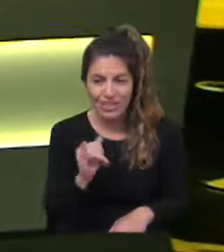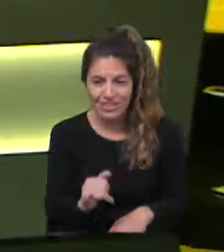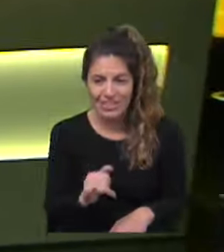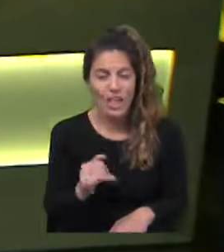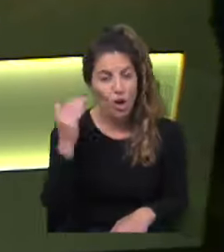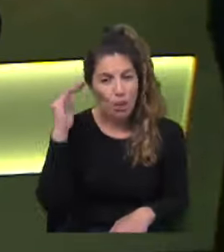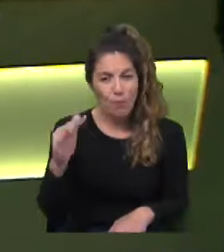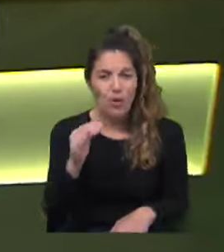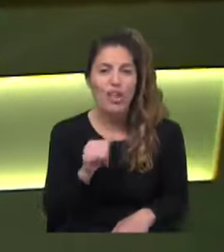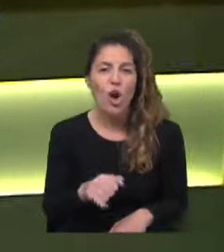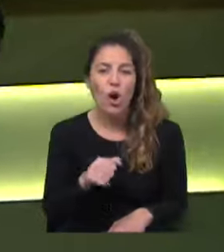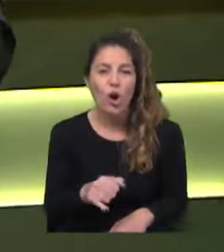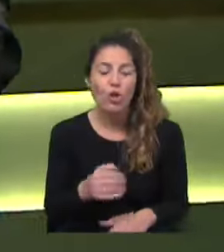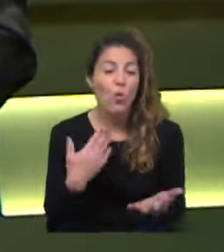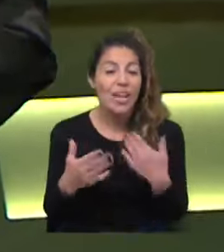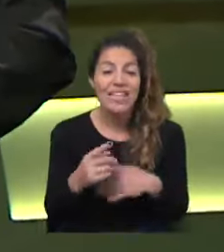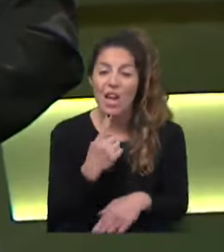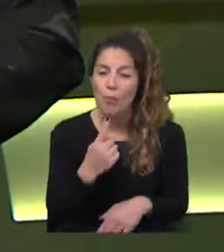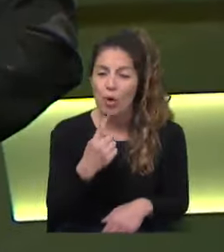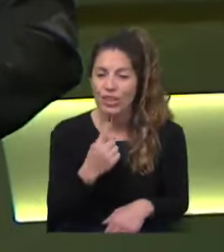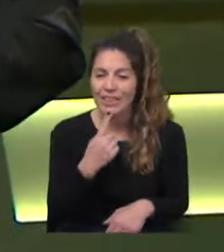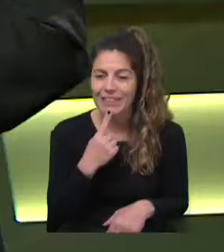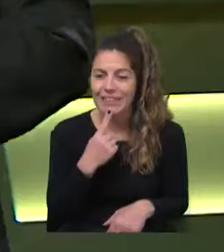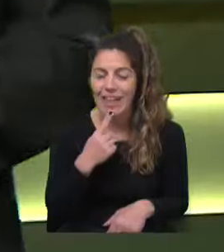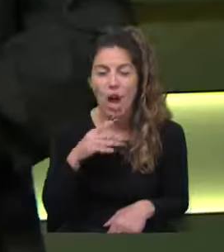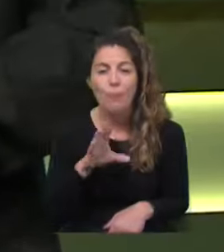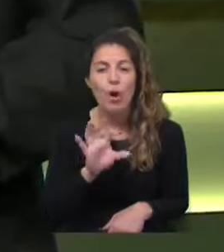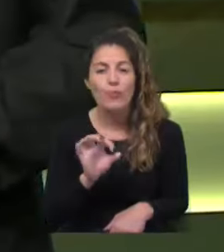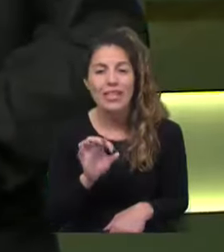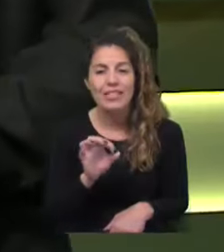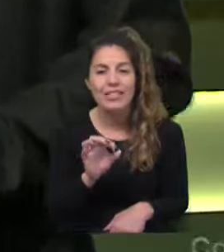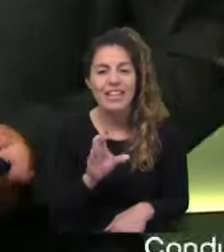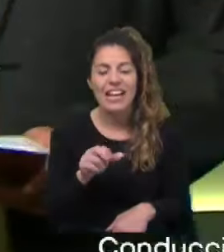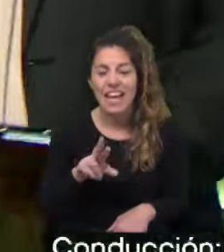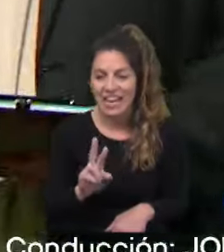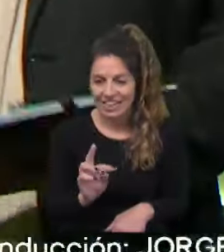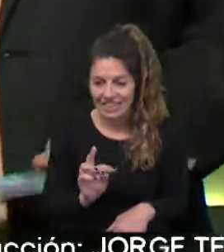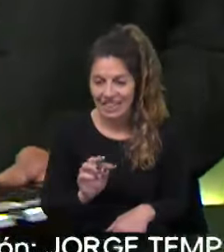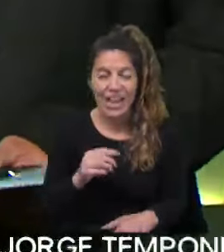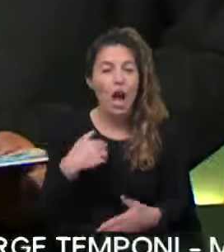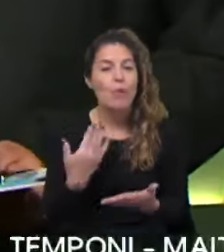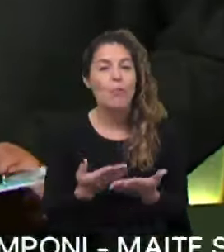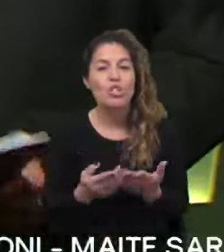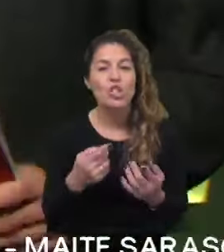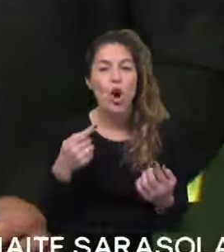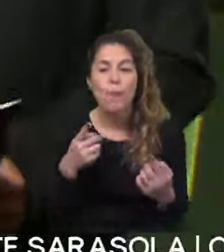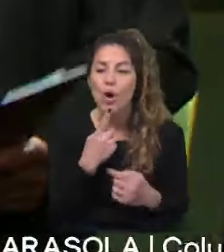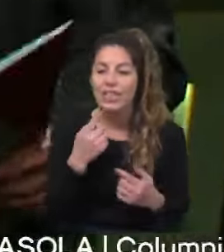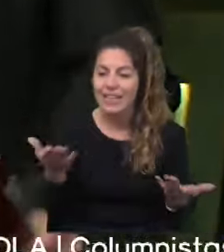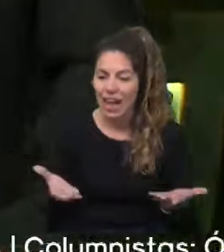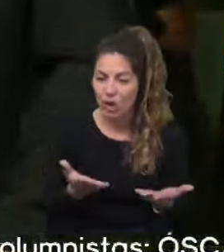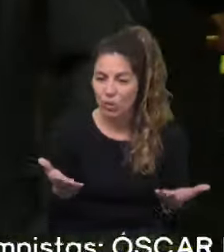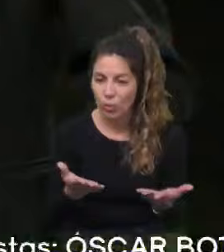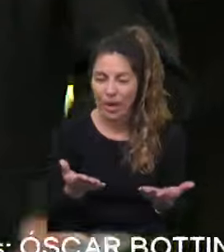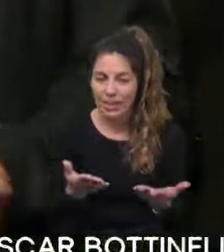profe Piñeirúa va a tener una charla política con Mariana Pomies y Julián Canarec a propósito de la política actual de nuestro país y sobre